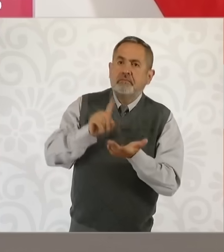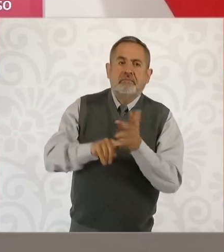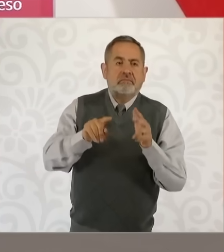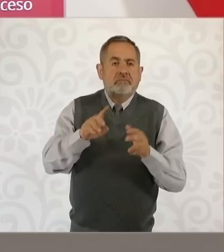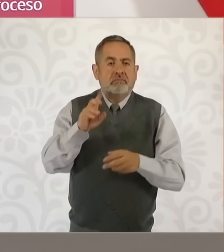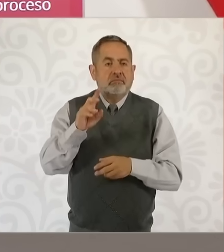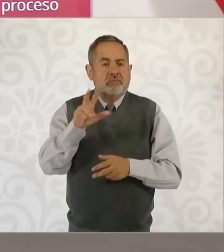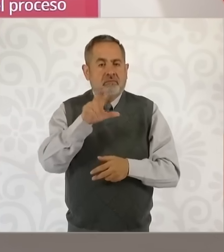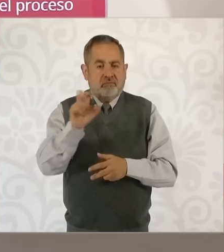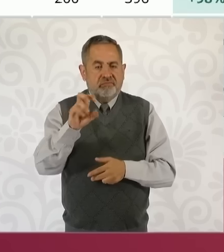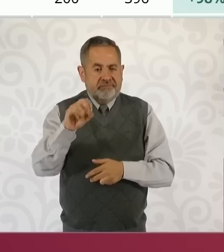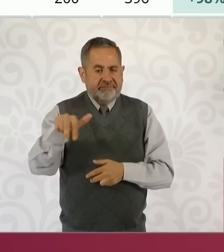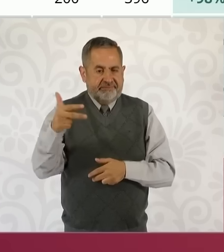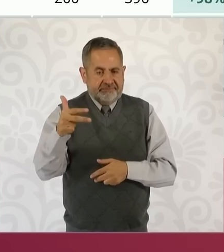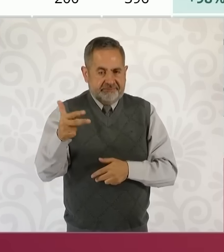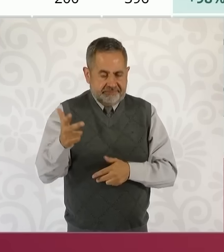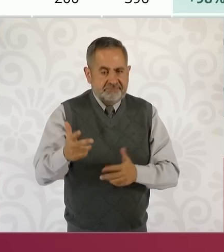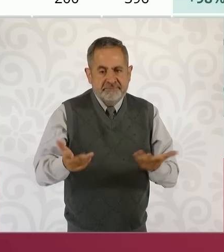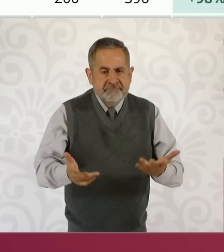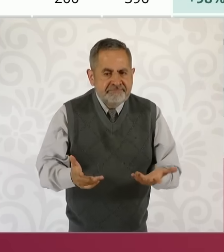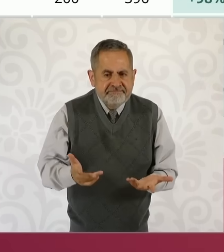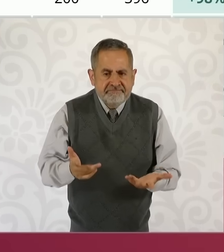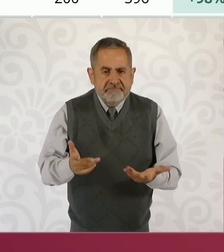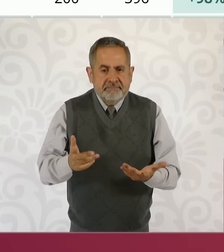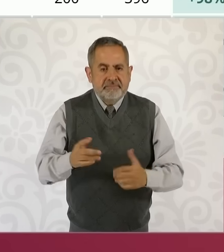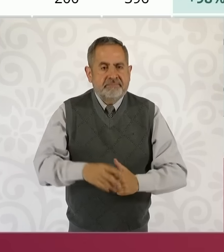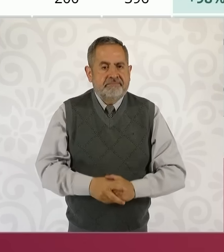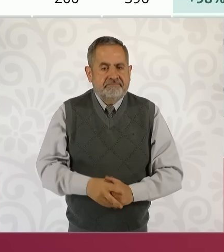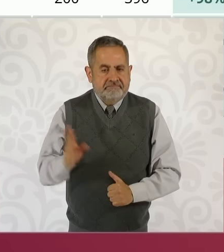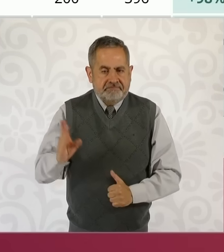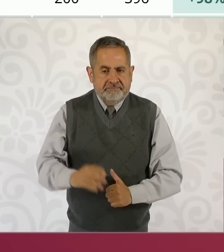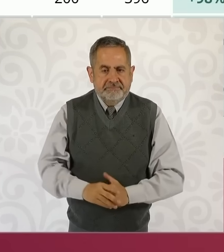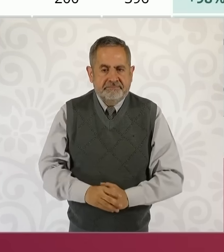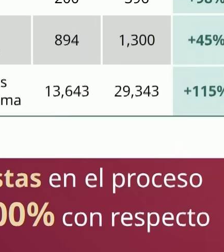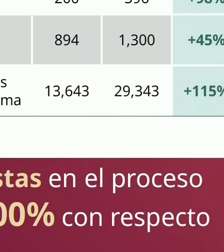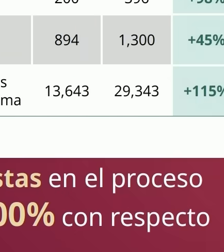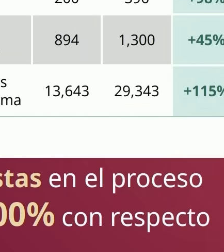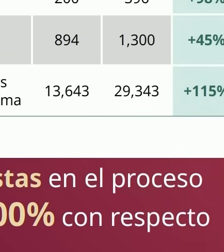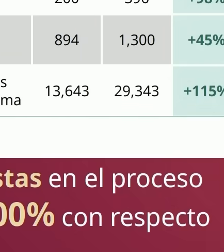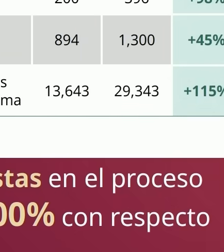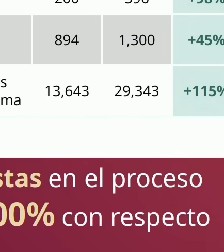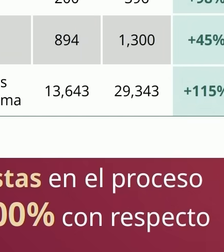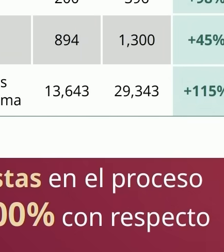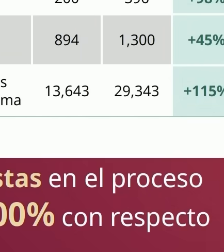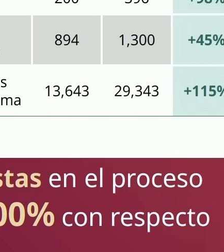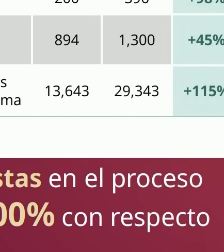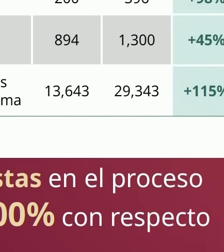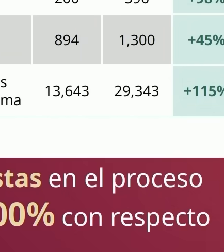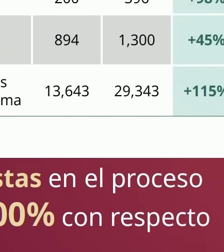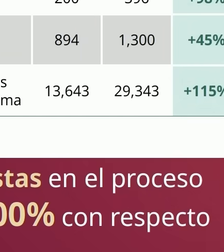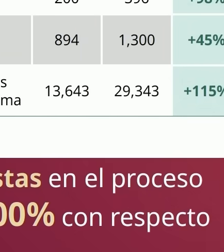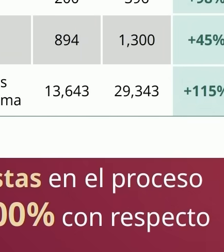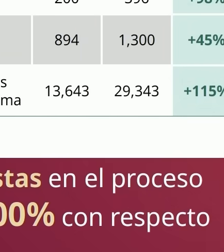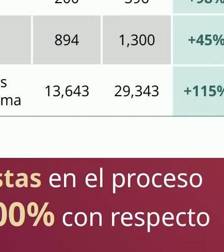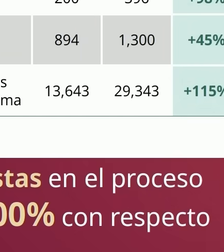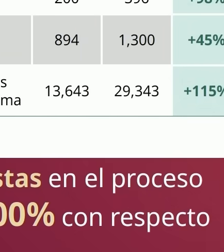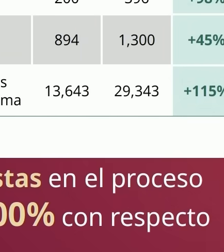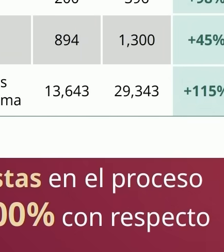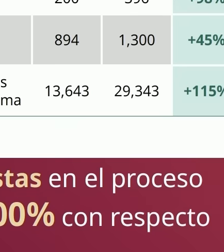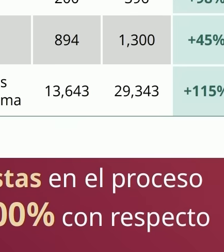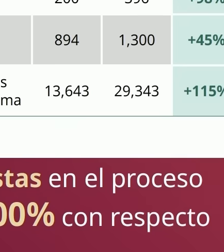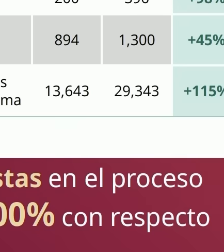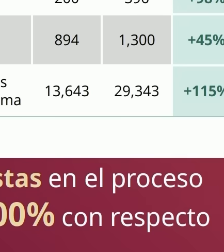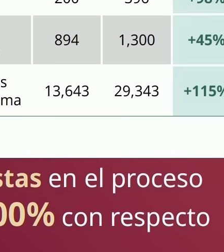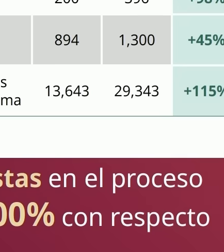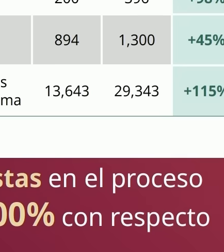1813. Pero el otro asunto era que de los que egresaban, pues se lograran contratar en el propio Seguro